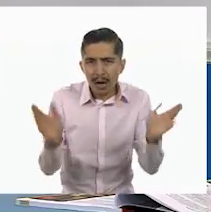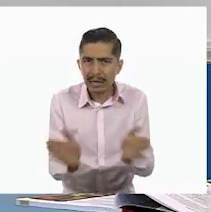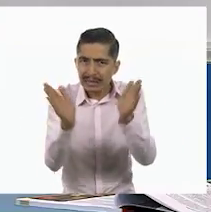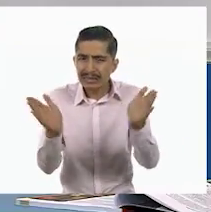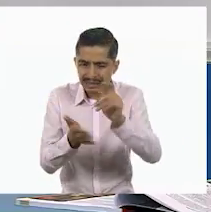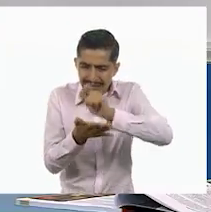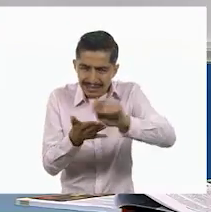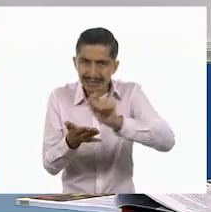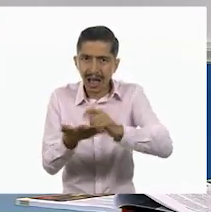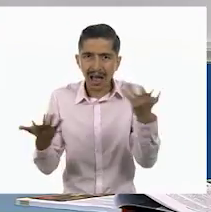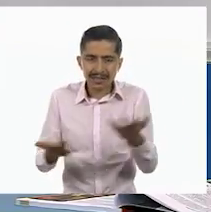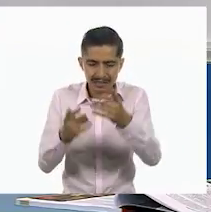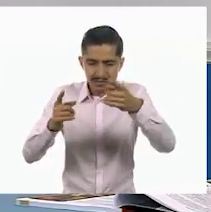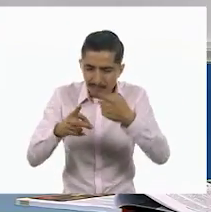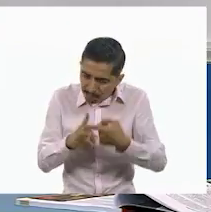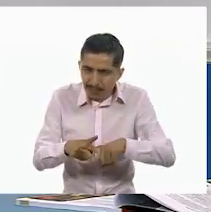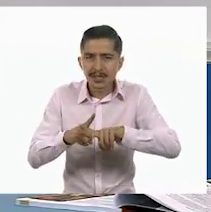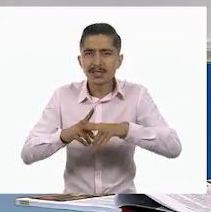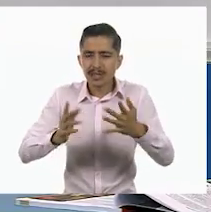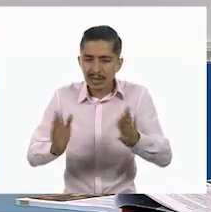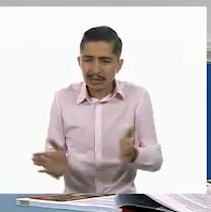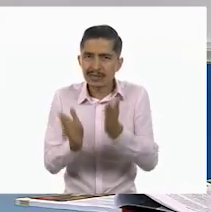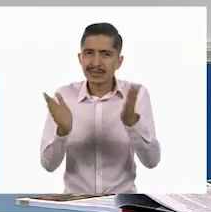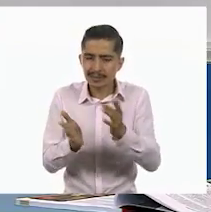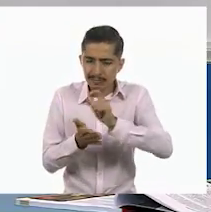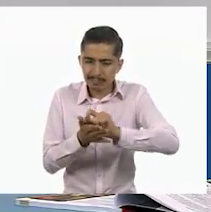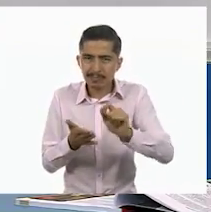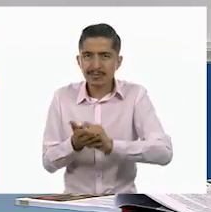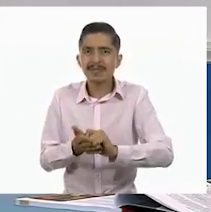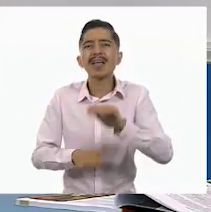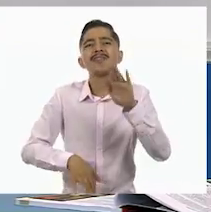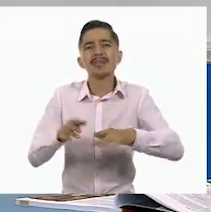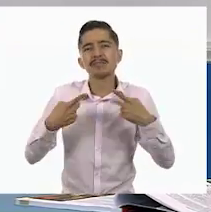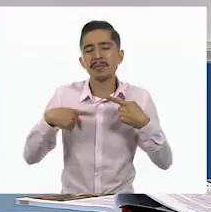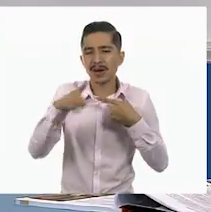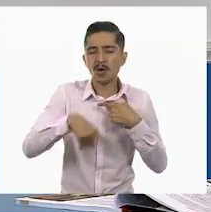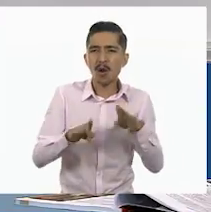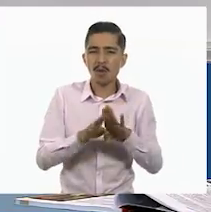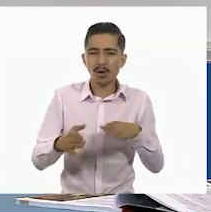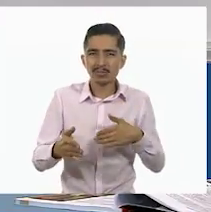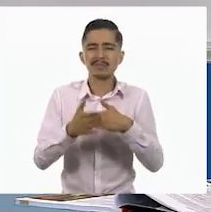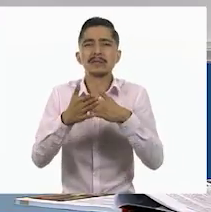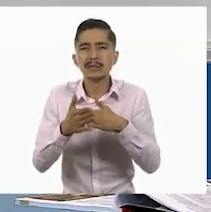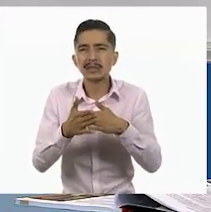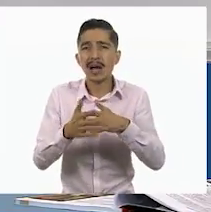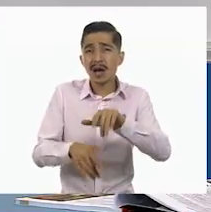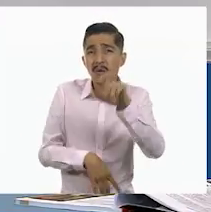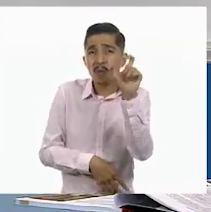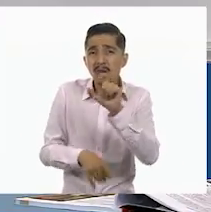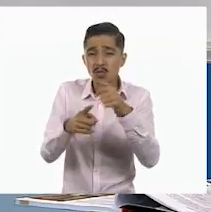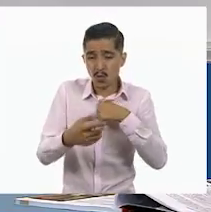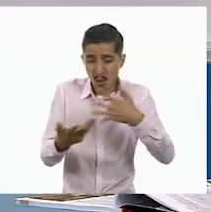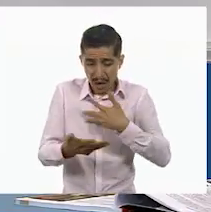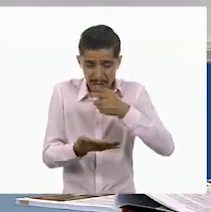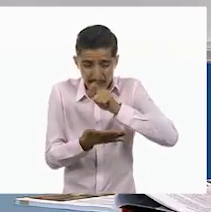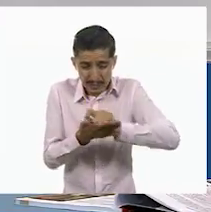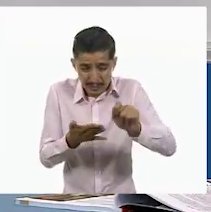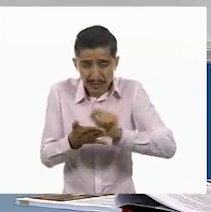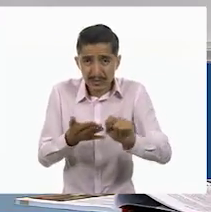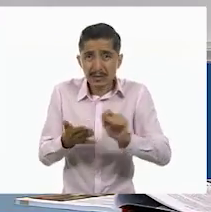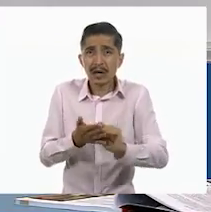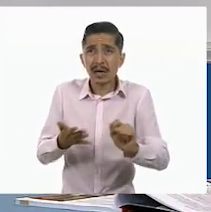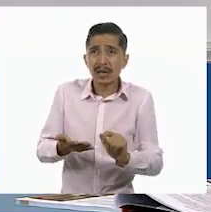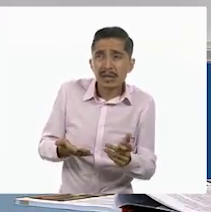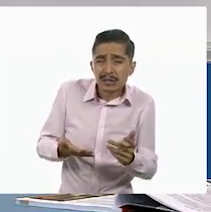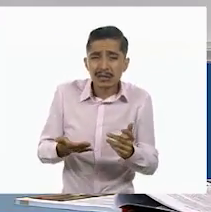de repente esa es la cuestión que limita a los estudiantes, porque piensan que cuando van a redactar van a tener